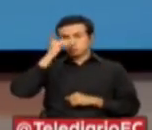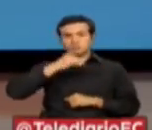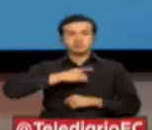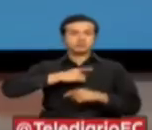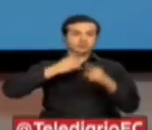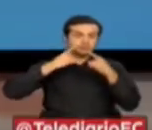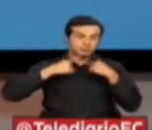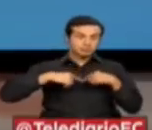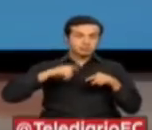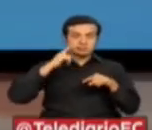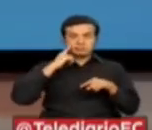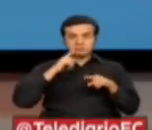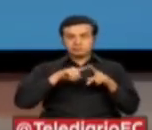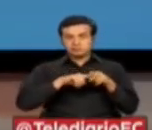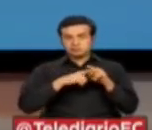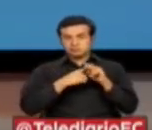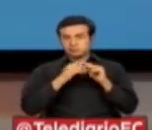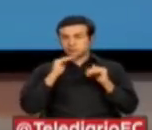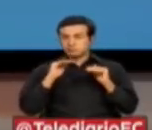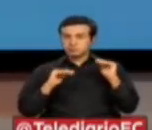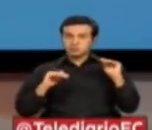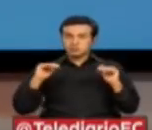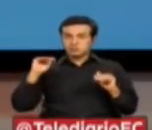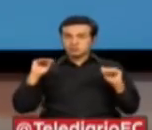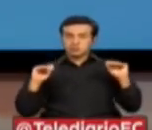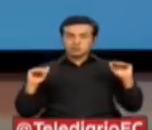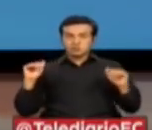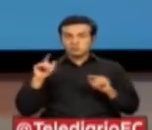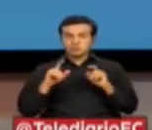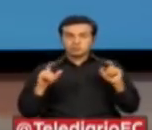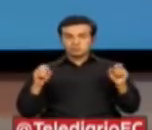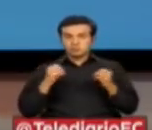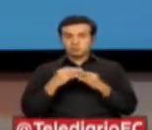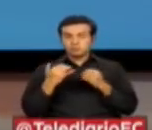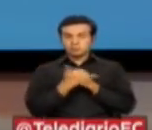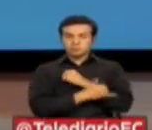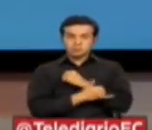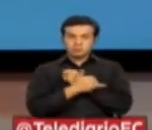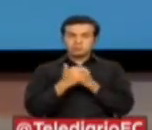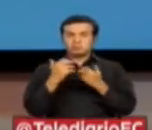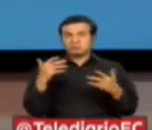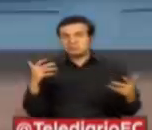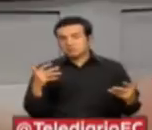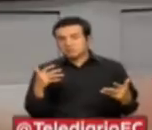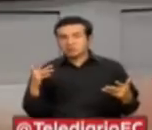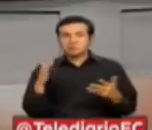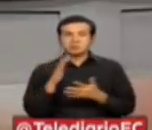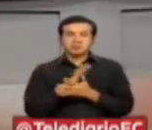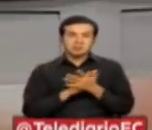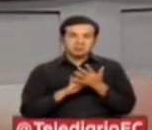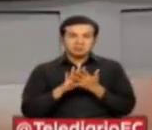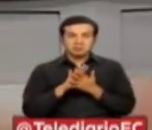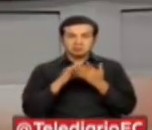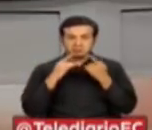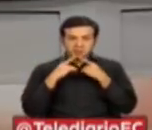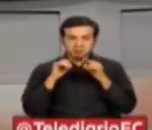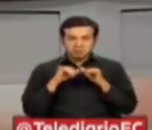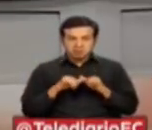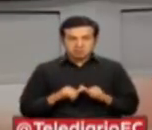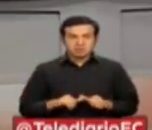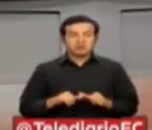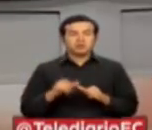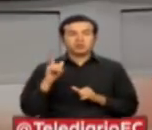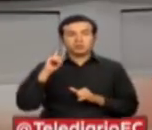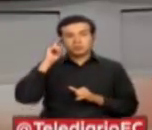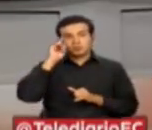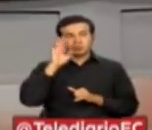a marcar la pauta para que evolucionen eventualmente de otro modo los indicadores. Siempre hay una suerte de temor, de incertidumbre antes de que se anuncie. Una vez que se anuncie, que